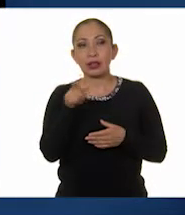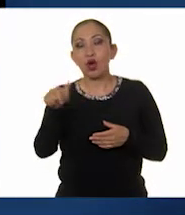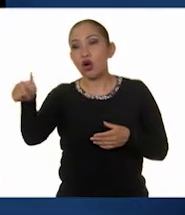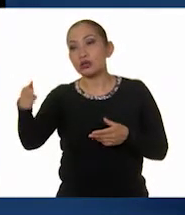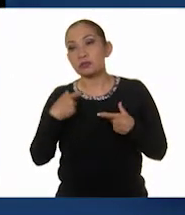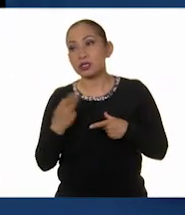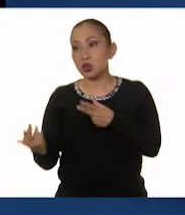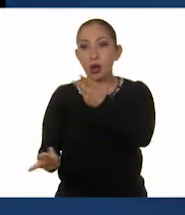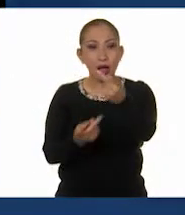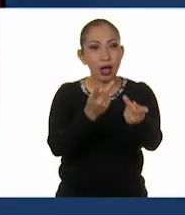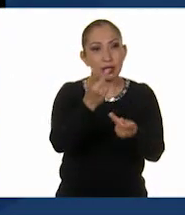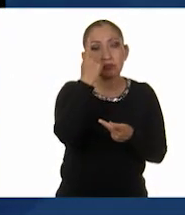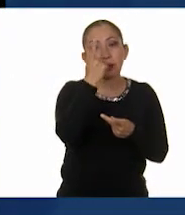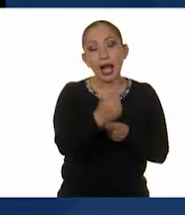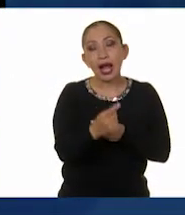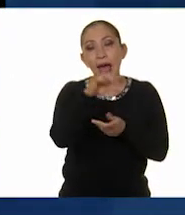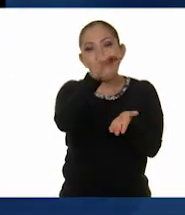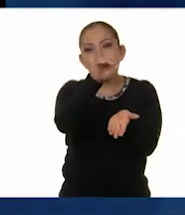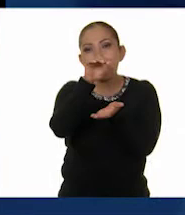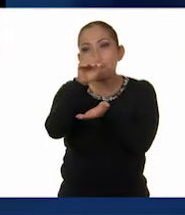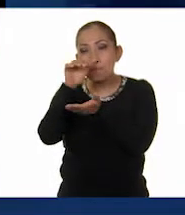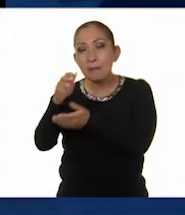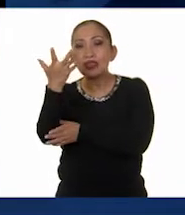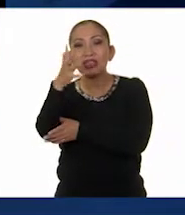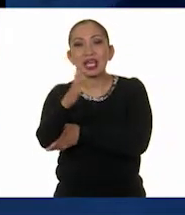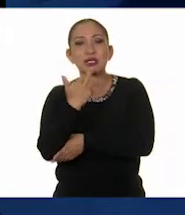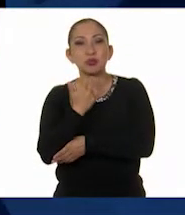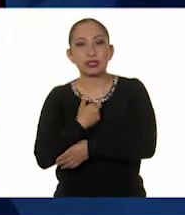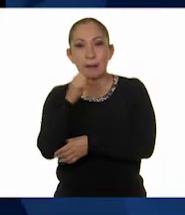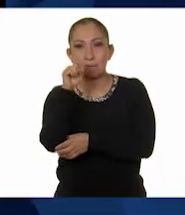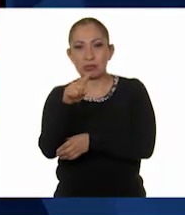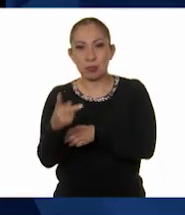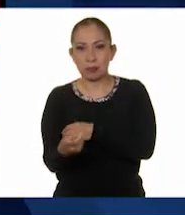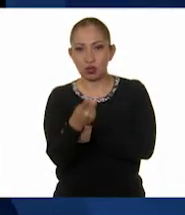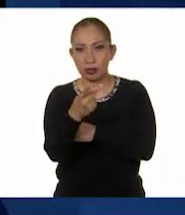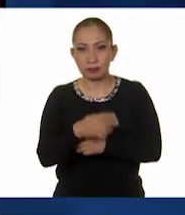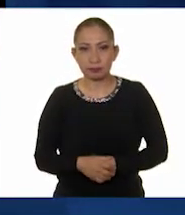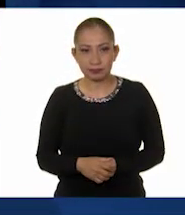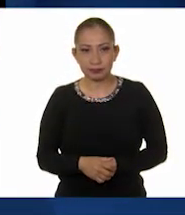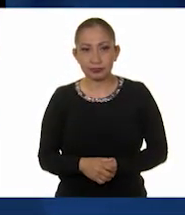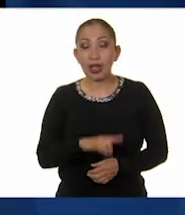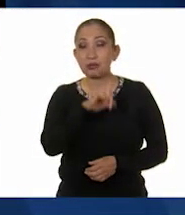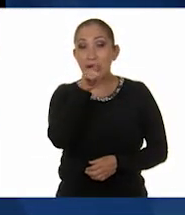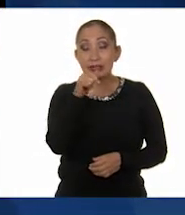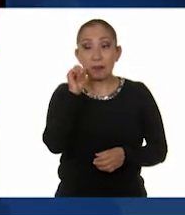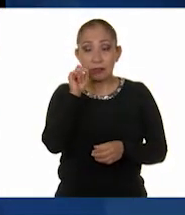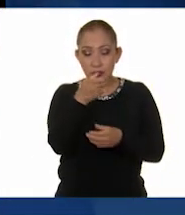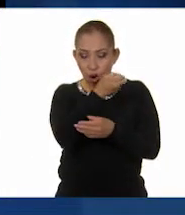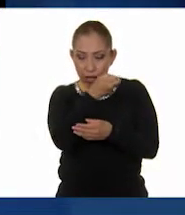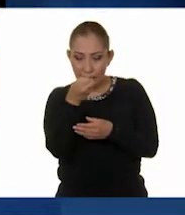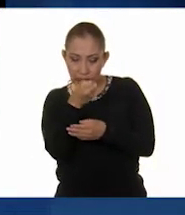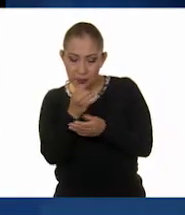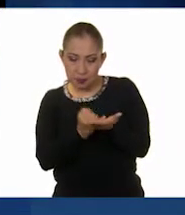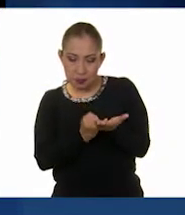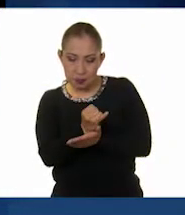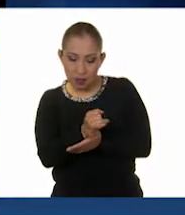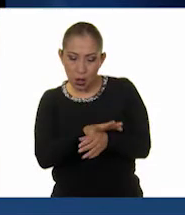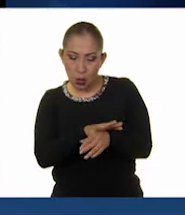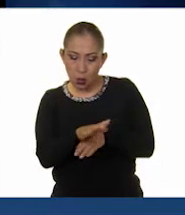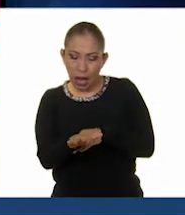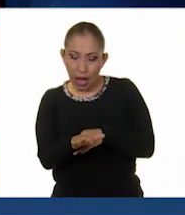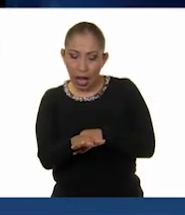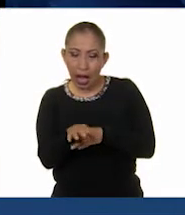otras personas para que obtengas al menos 10 respuestas. Organizamos los datos y se determina cuál medida